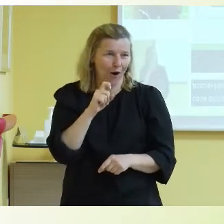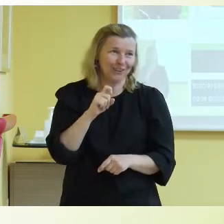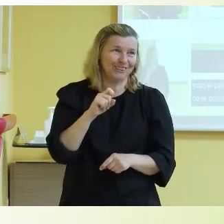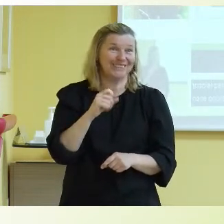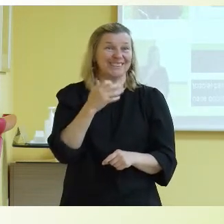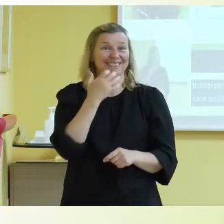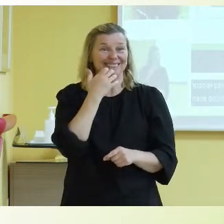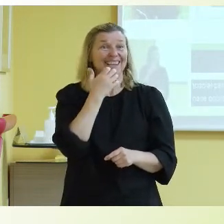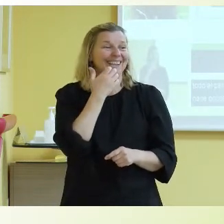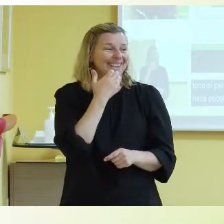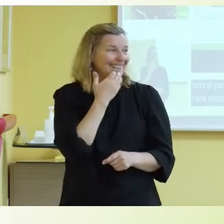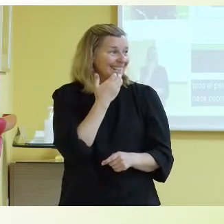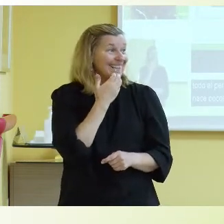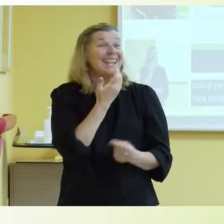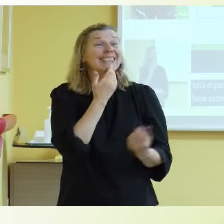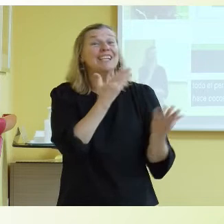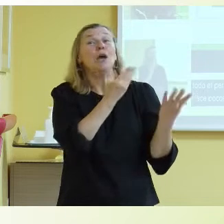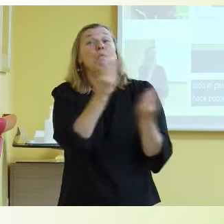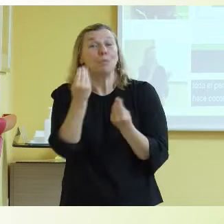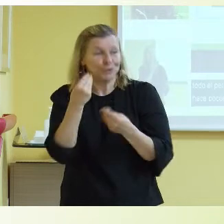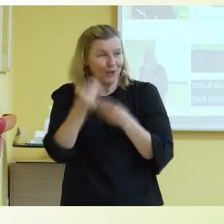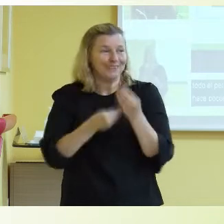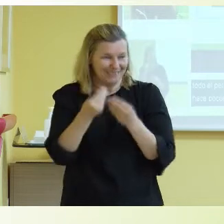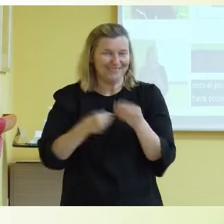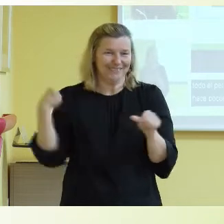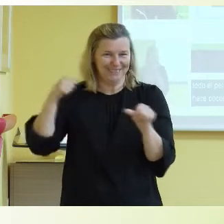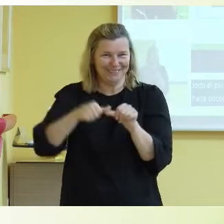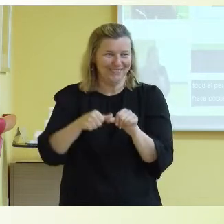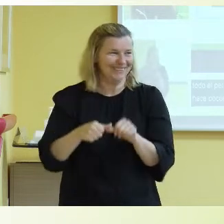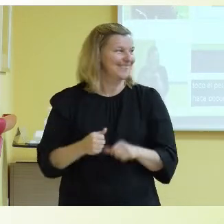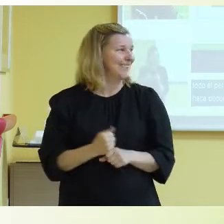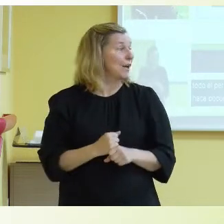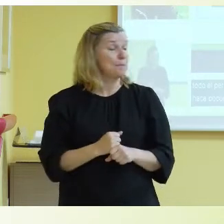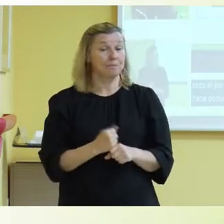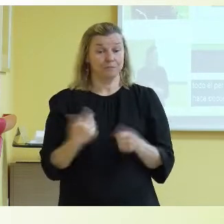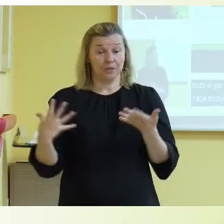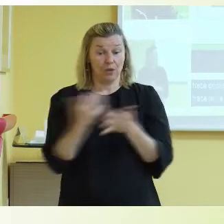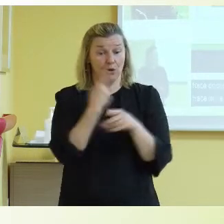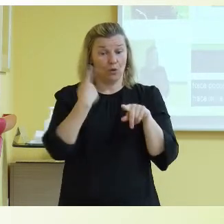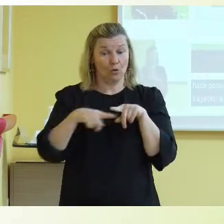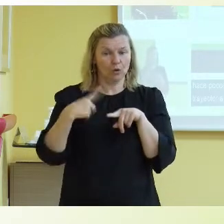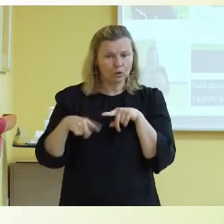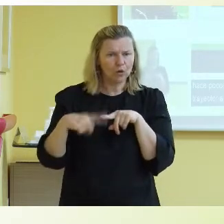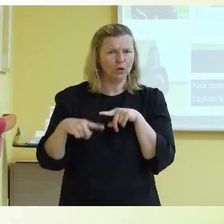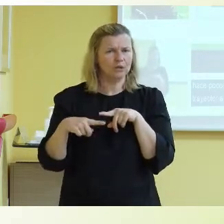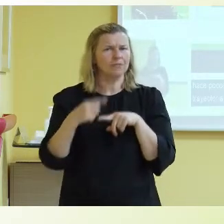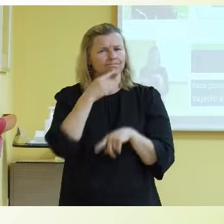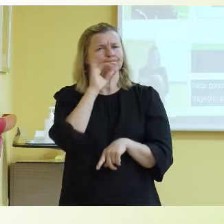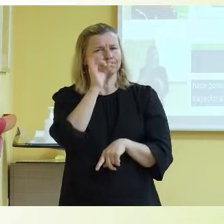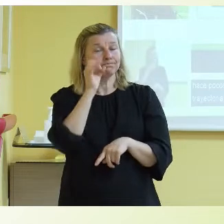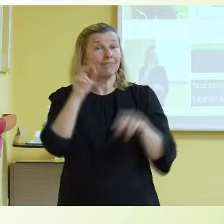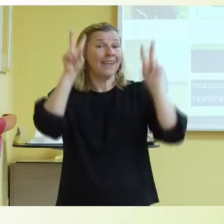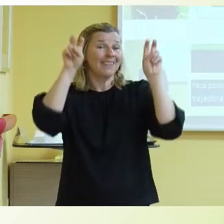pues haces algo en la vida. No haces mucho, pero haces algo. Todas las cosas que me... Es verdad que el título